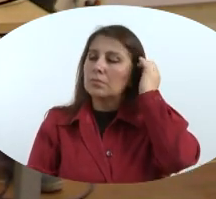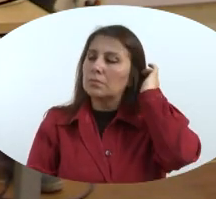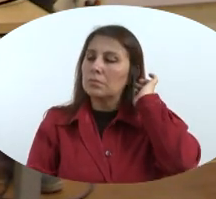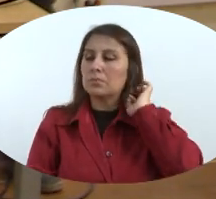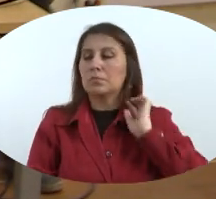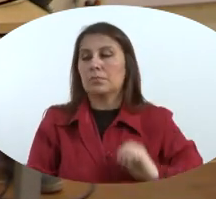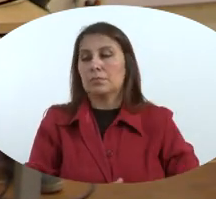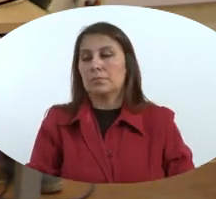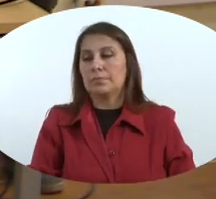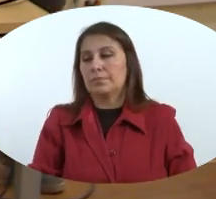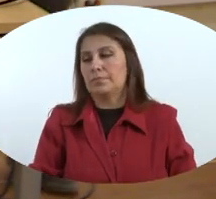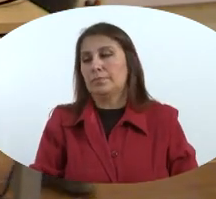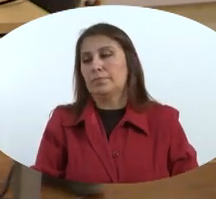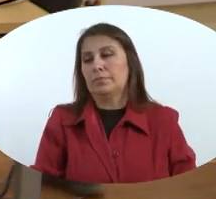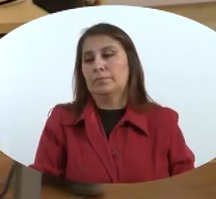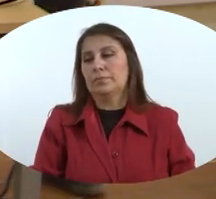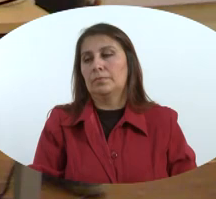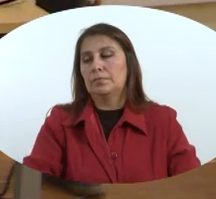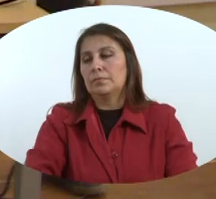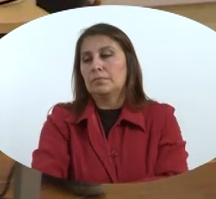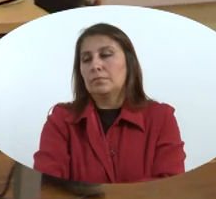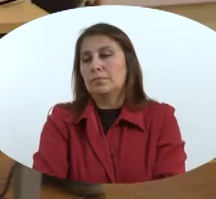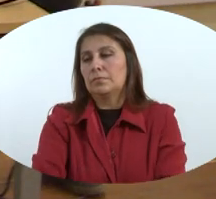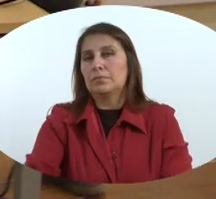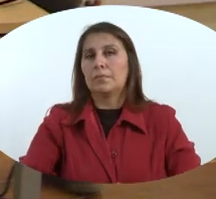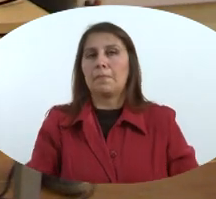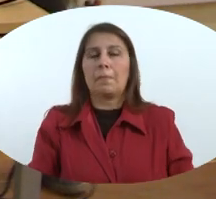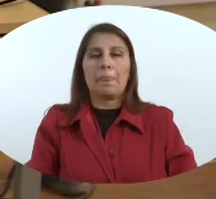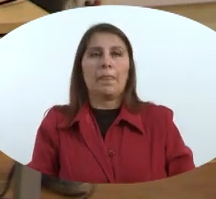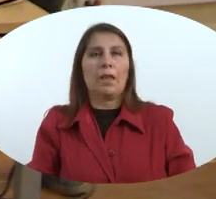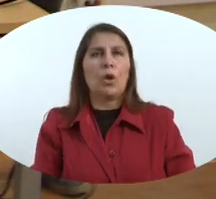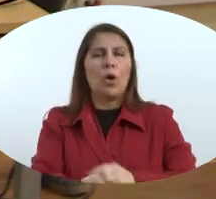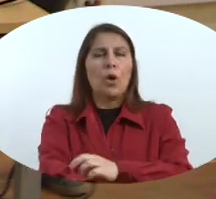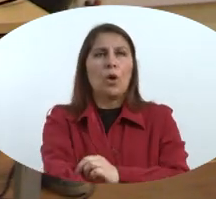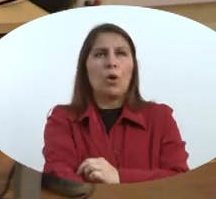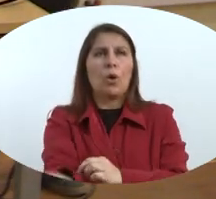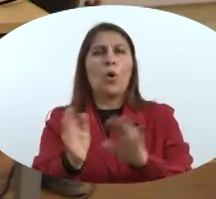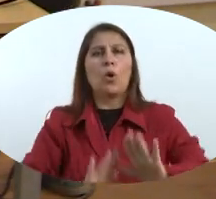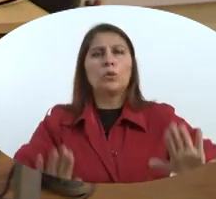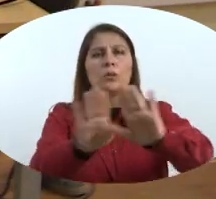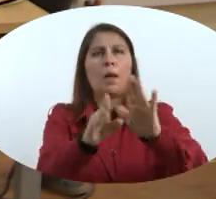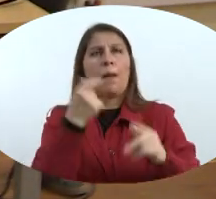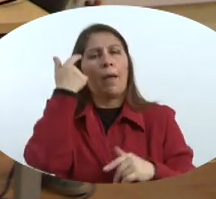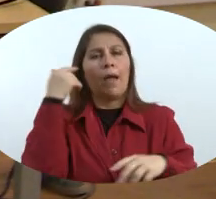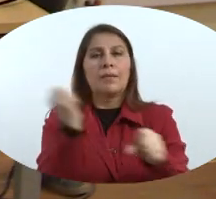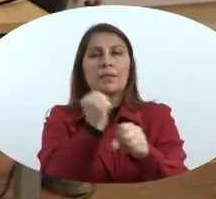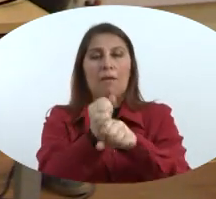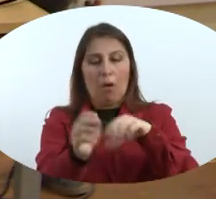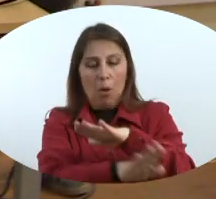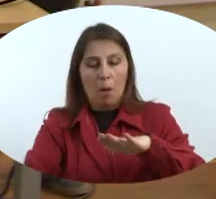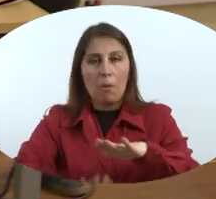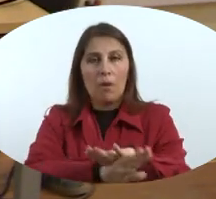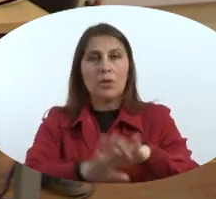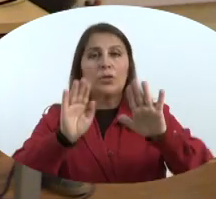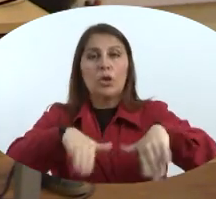para las 23 para las dos ponerlas en la mitad para que las puedan consultar que conciben como trabajo de base y cómo se refleja en su cotidianidad